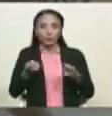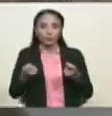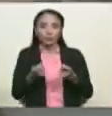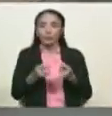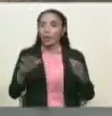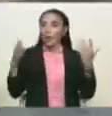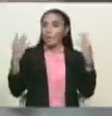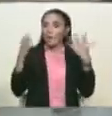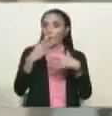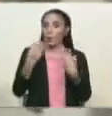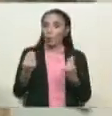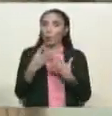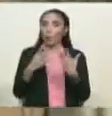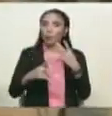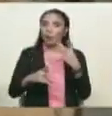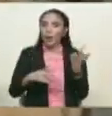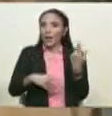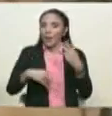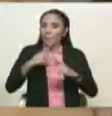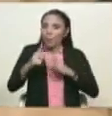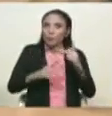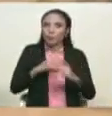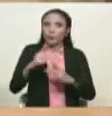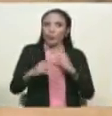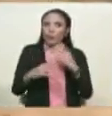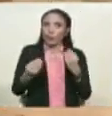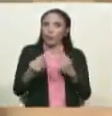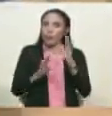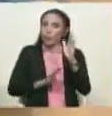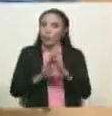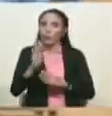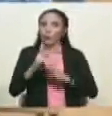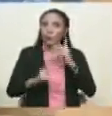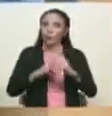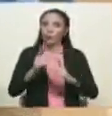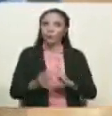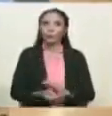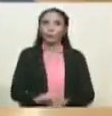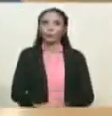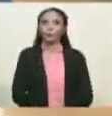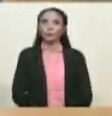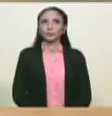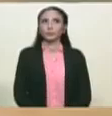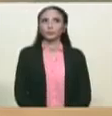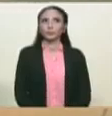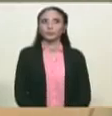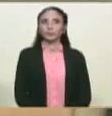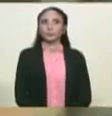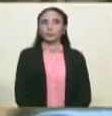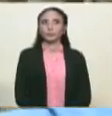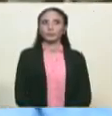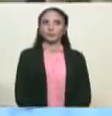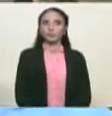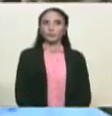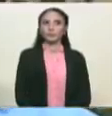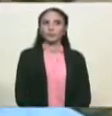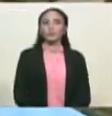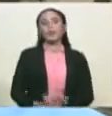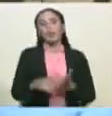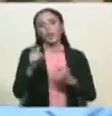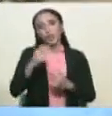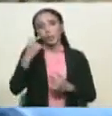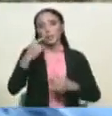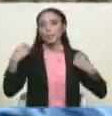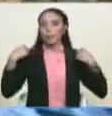manos ayudándonos a construir grandes logros en revolución. Y podemos también observar el producto